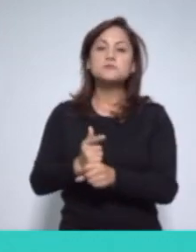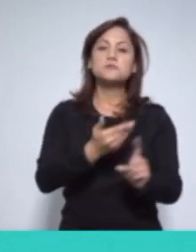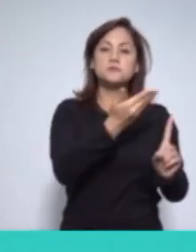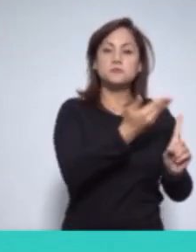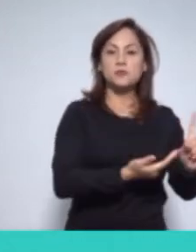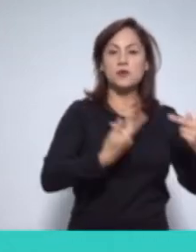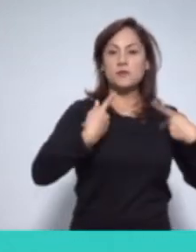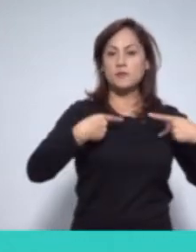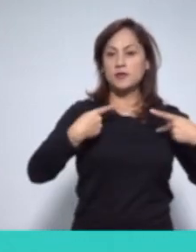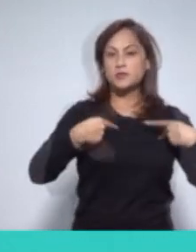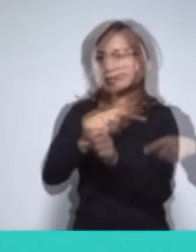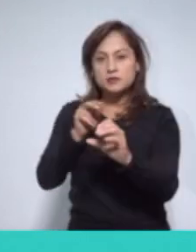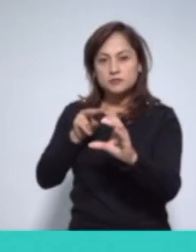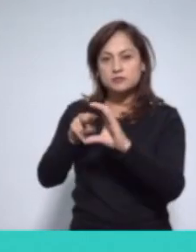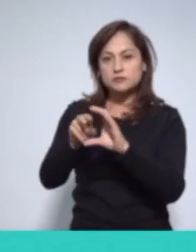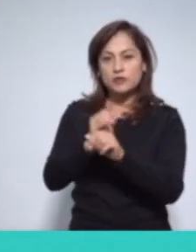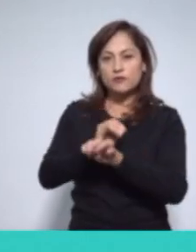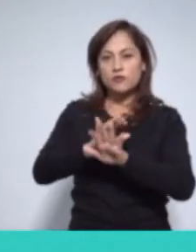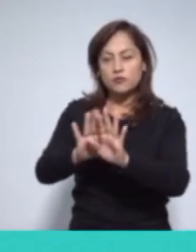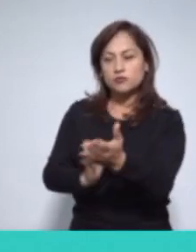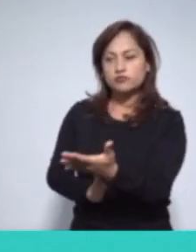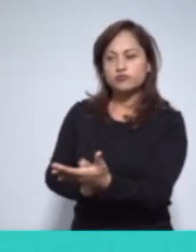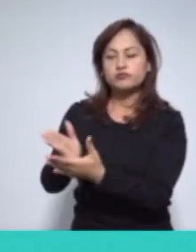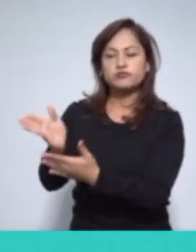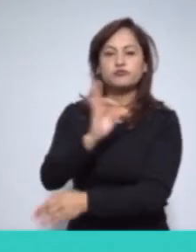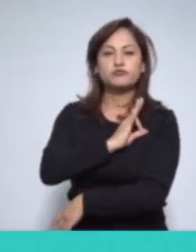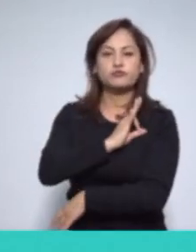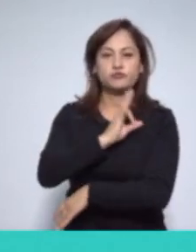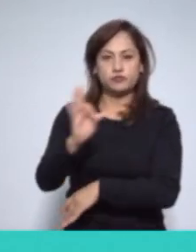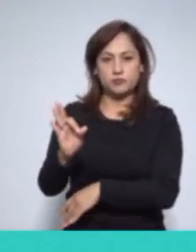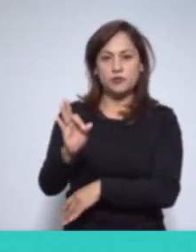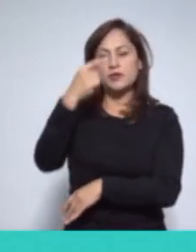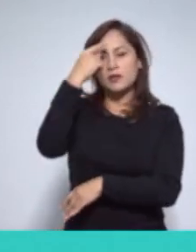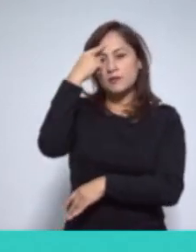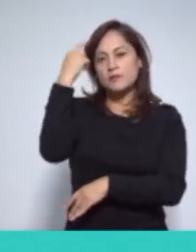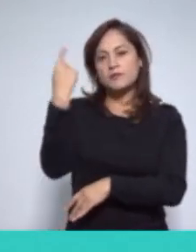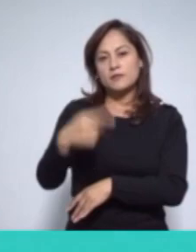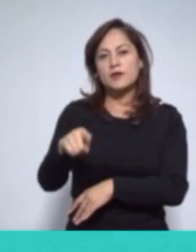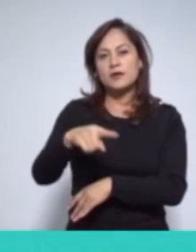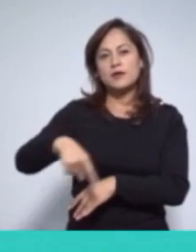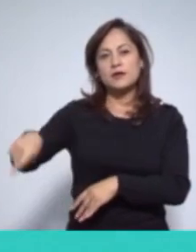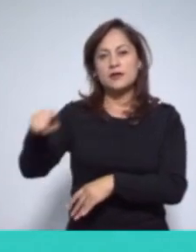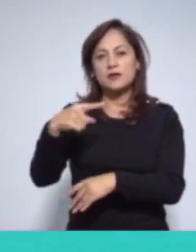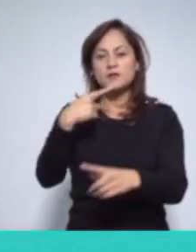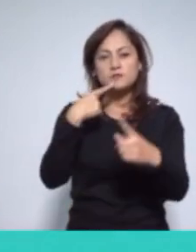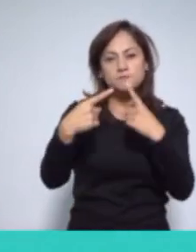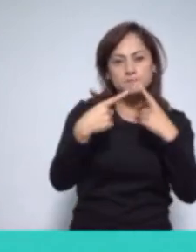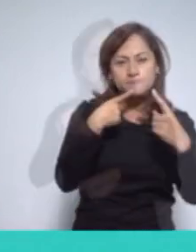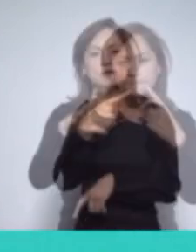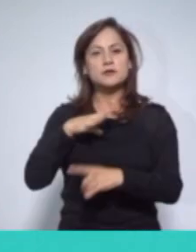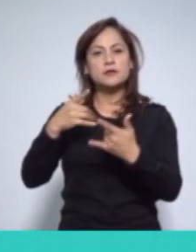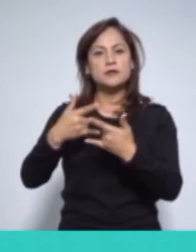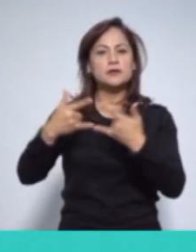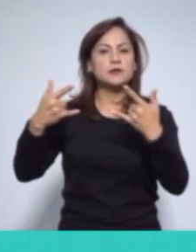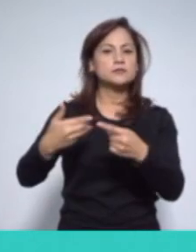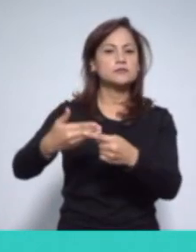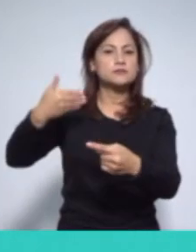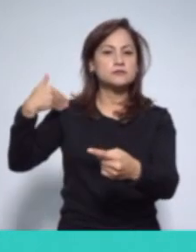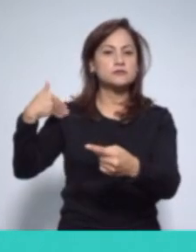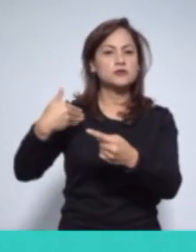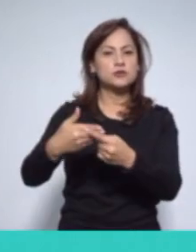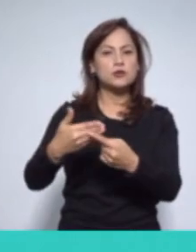PGR tenía para ocupar el cargo, sino además transparentaría la gestión administrativa de dicha institución en cuanto a los procesos de selección,